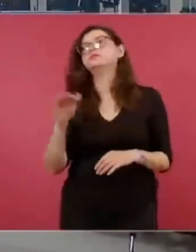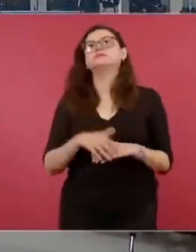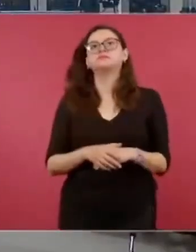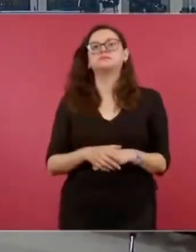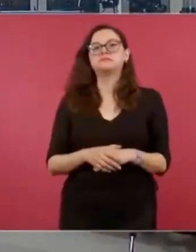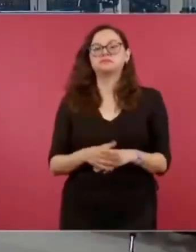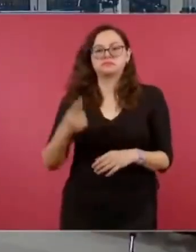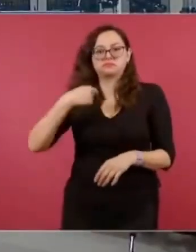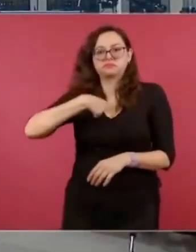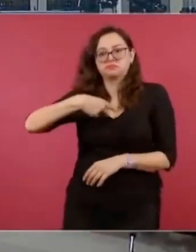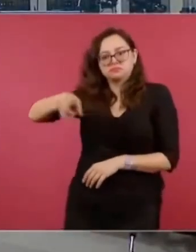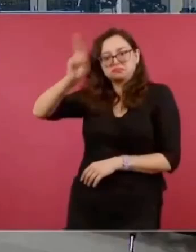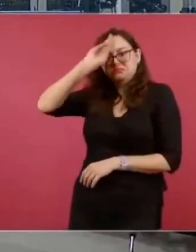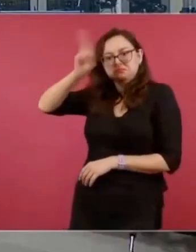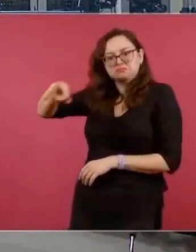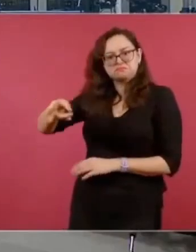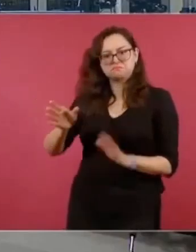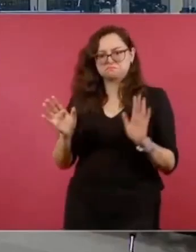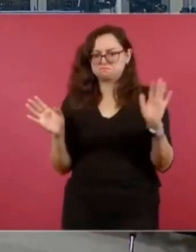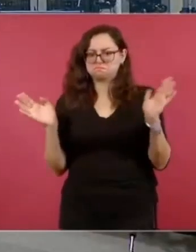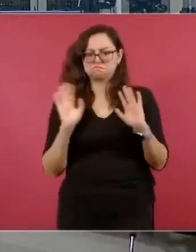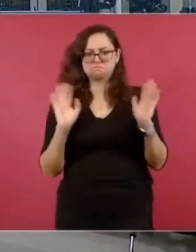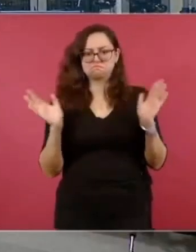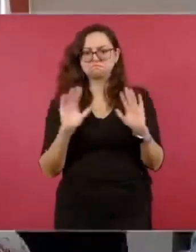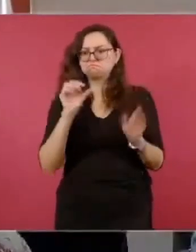todos los de